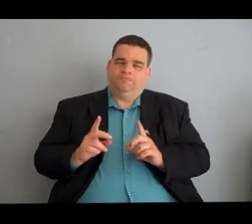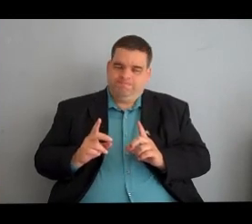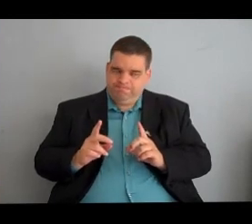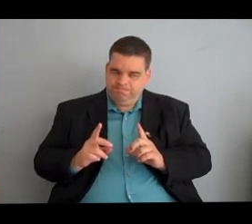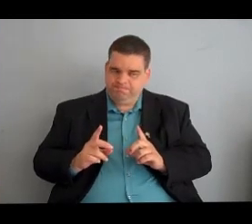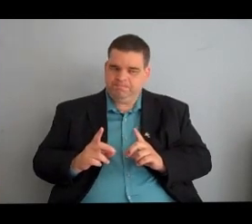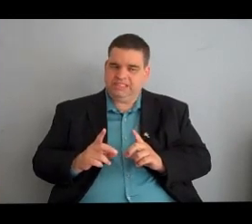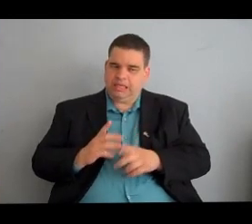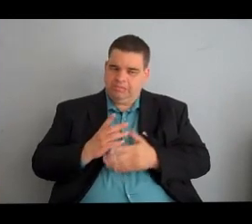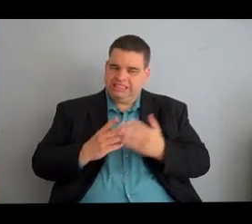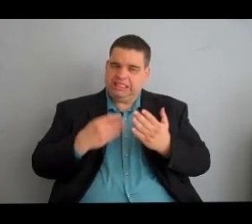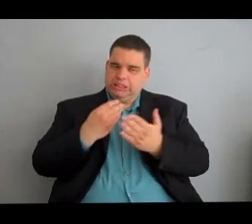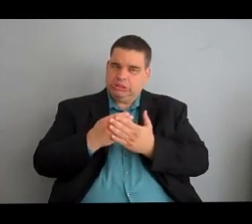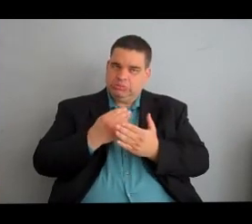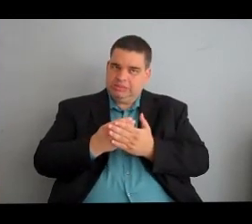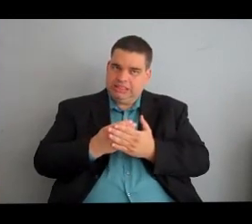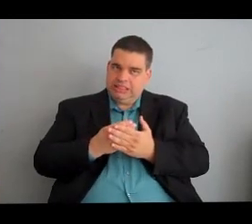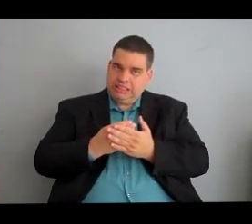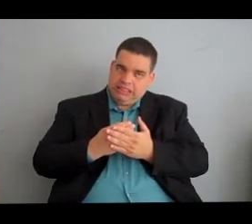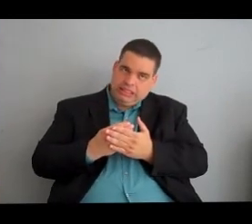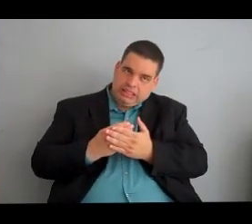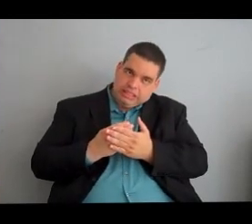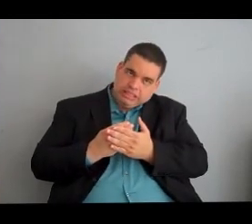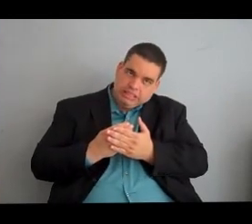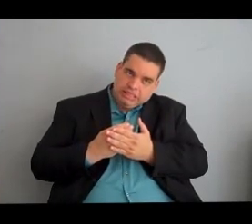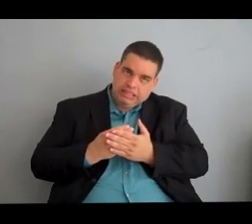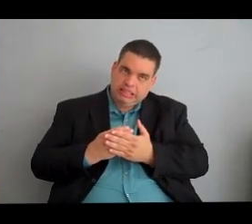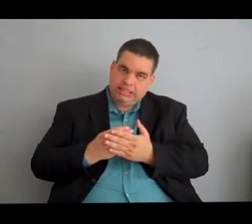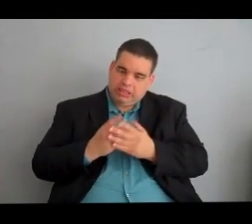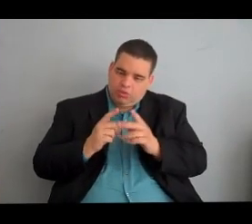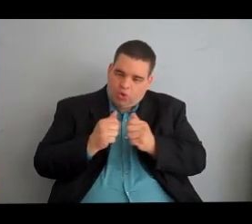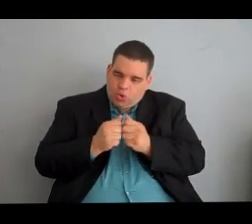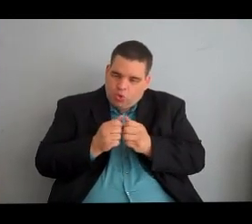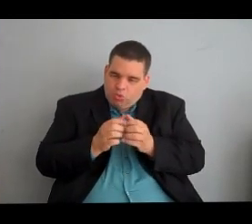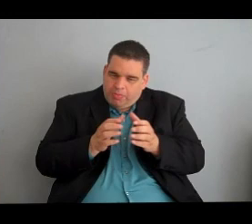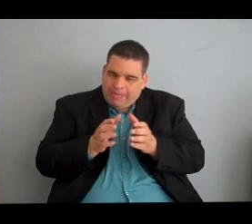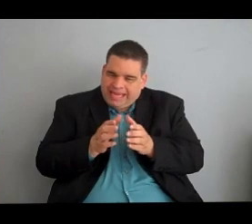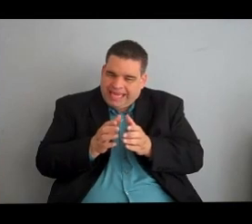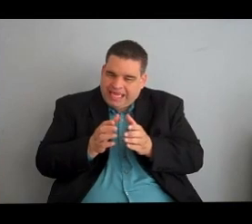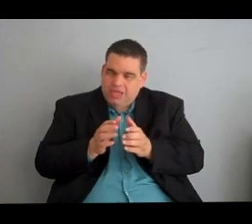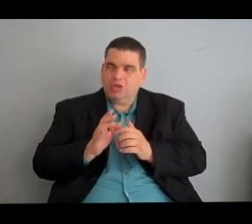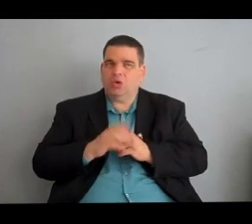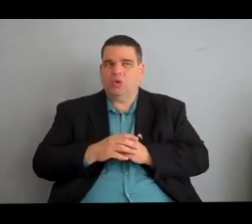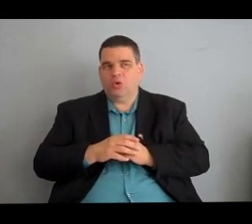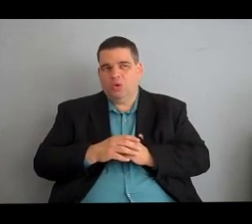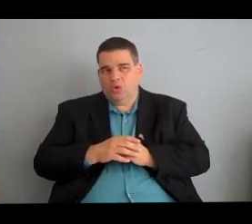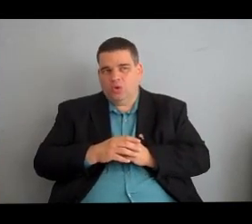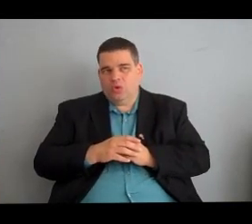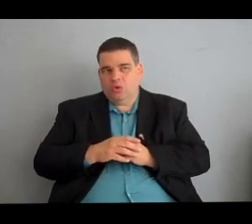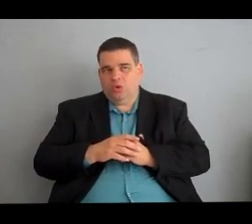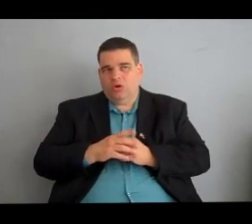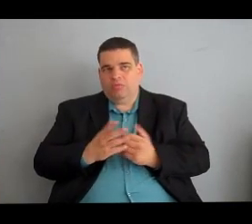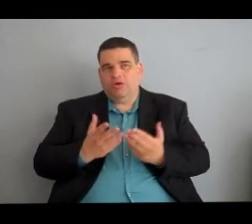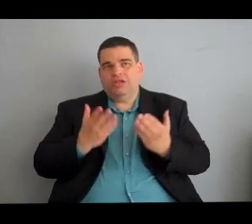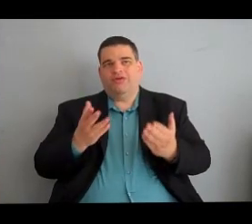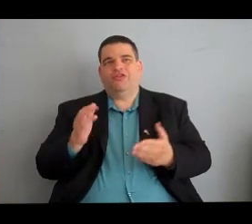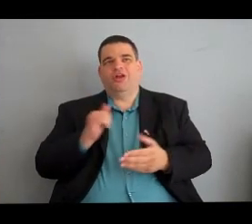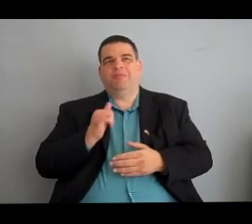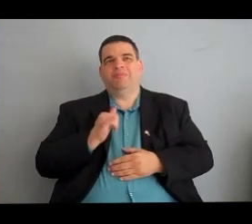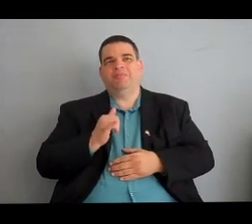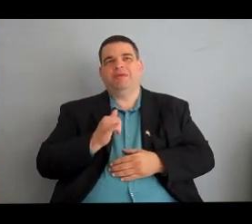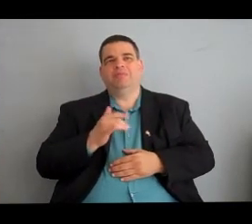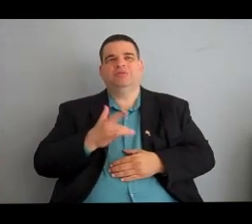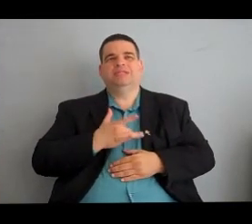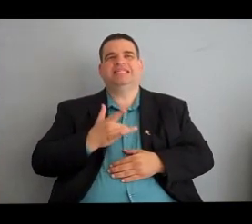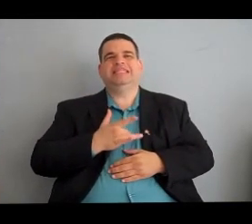cosas, trabajando con pequeñas. Grupos pequeños. Uh-huh. Y pero llevarlo con el mismo sabor. Y el mismo sentimiento, esto dependiendo del personal que